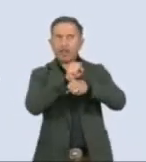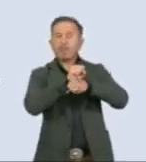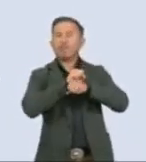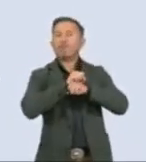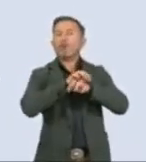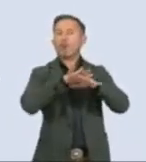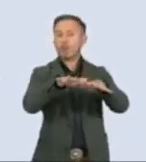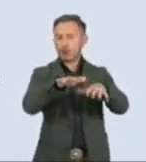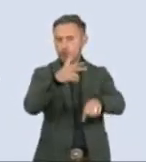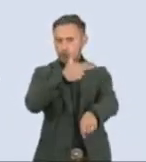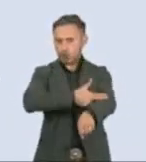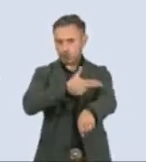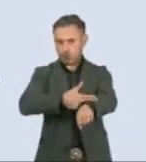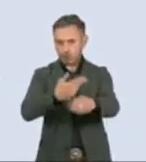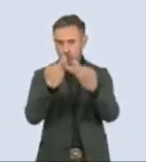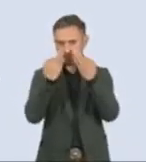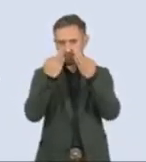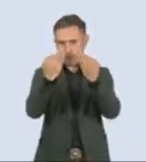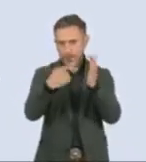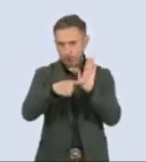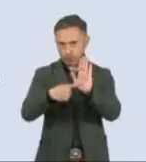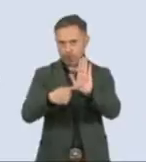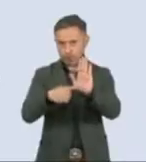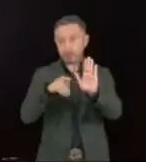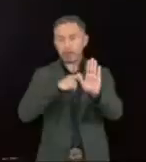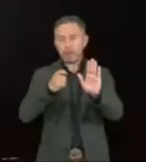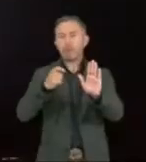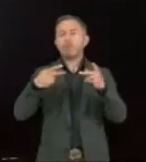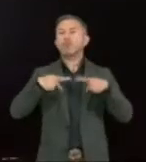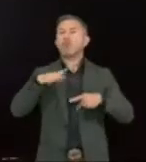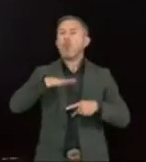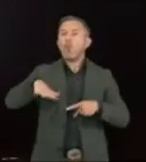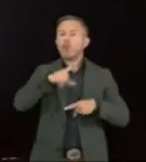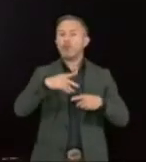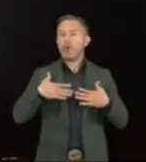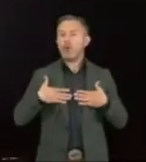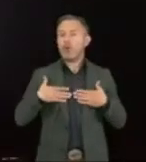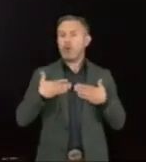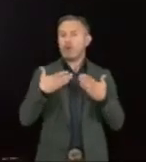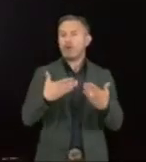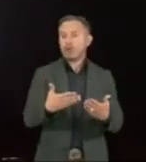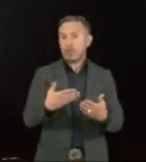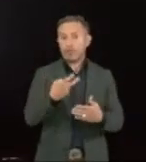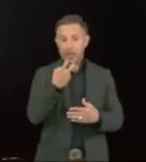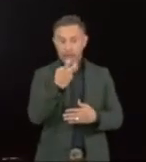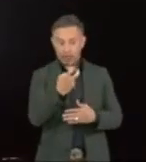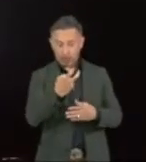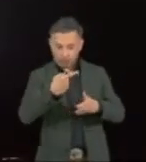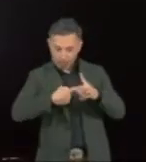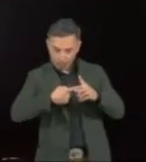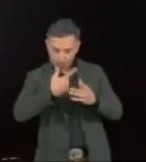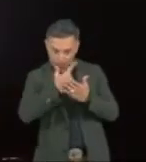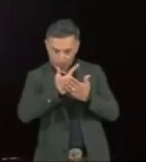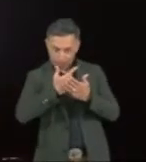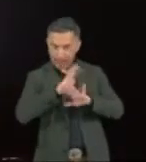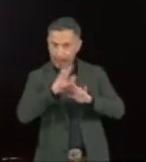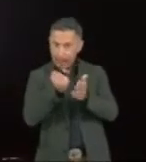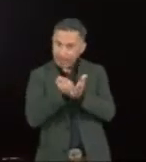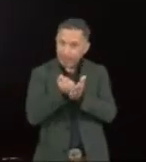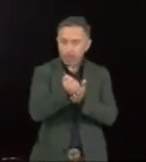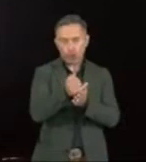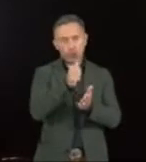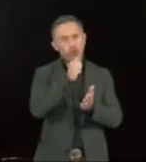para abonar en la confianza pública en este ejercicio y no son aún los resultados finales del proceso de revocación de